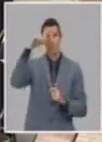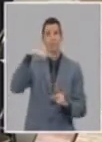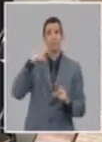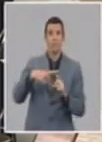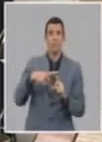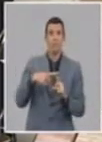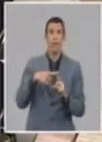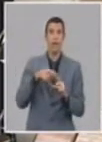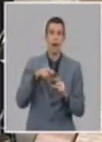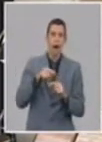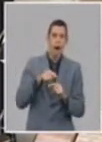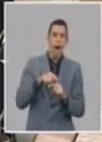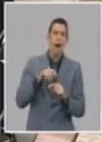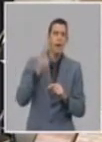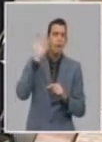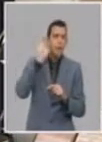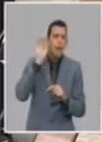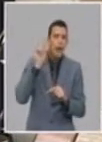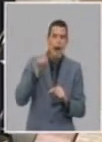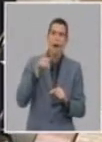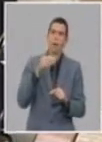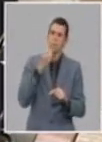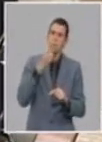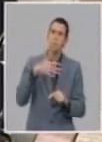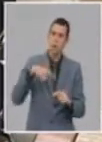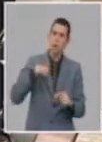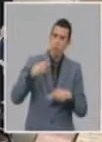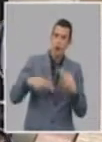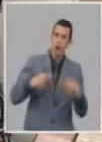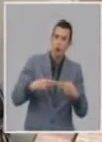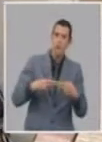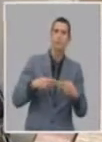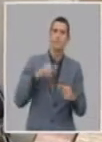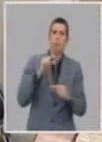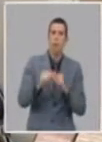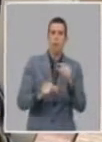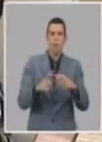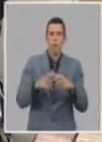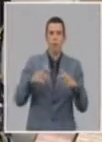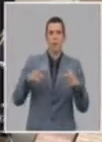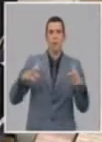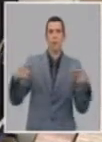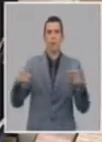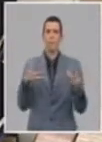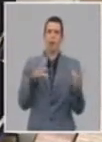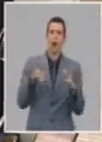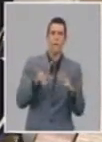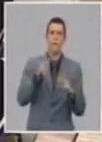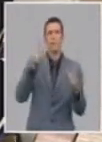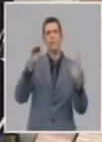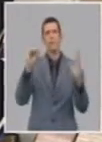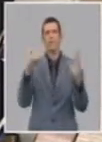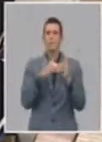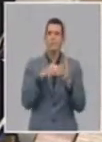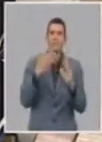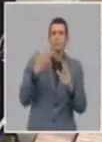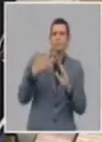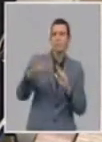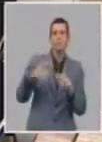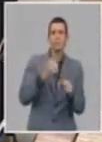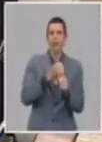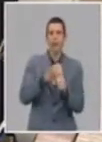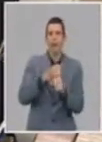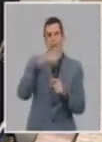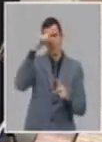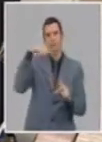de trabajadores que acudieron a esa modalidad, que llegaron entre 29 mil y 30 mil trabajadores hubo en el mes de septiembre.